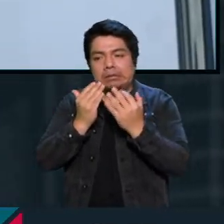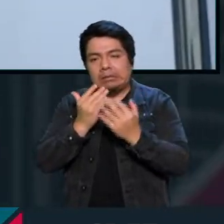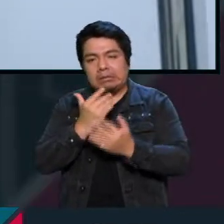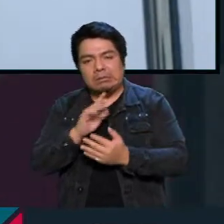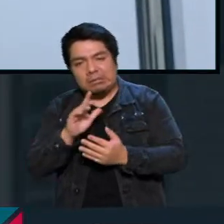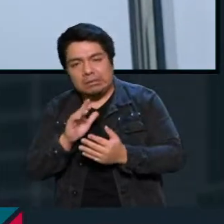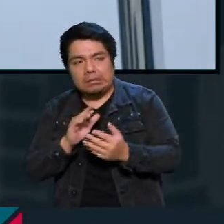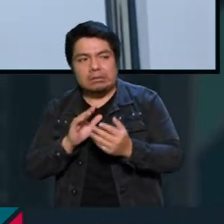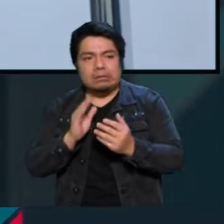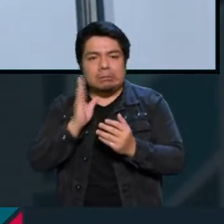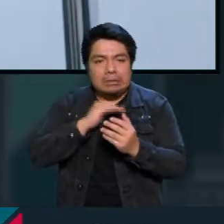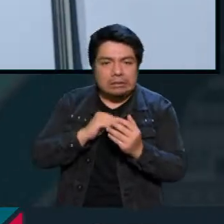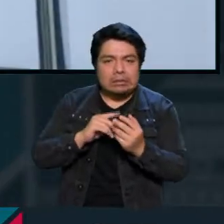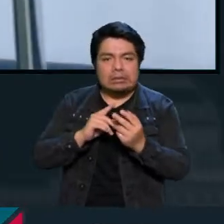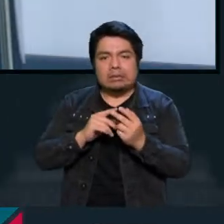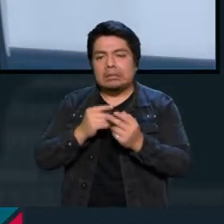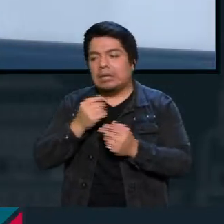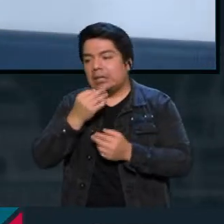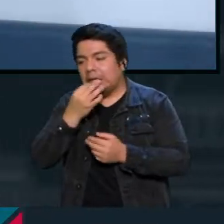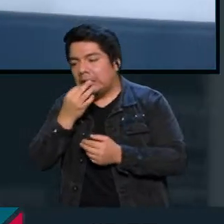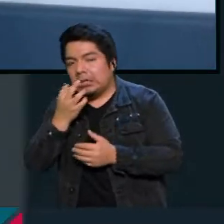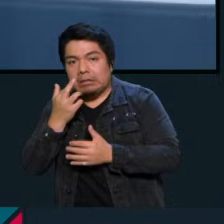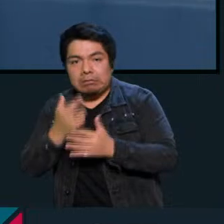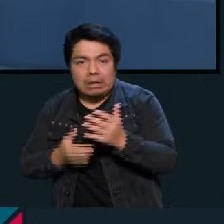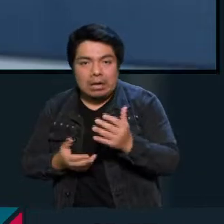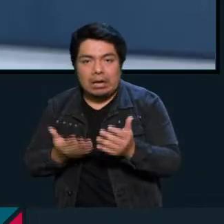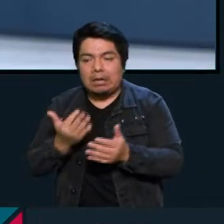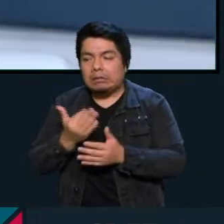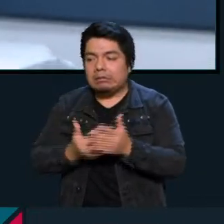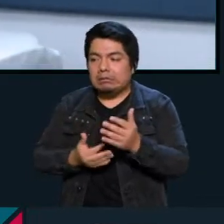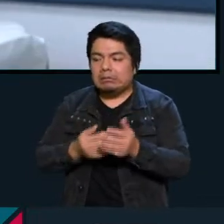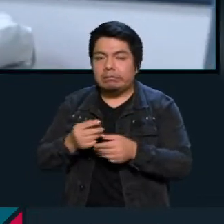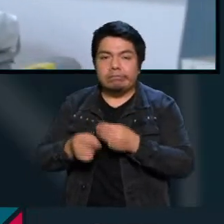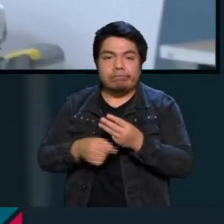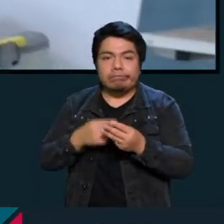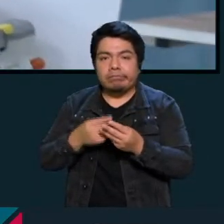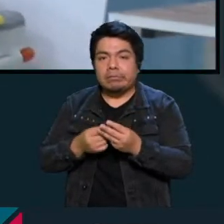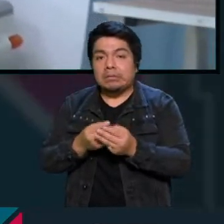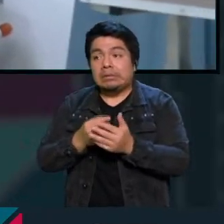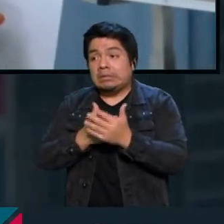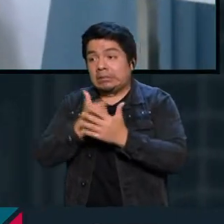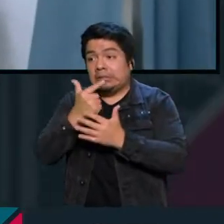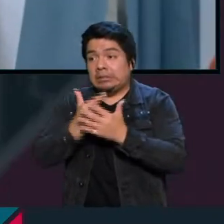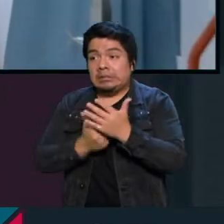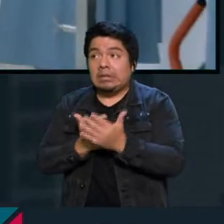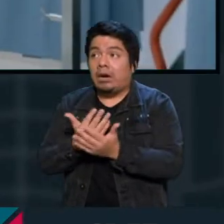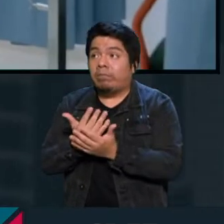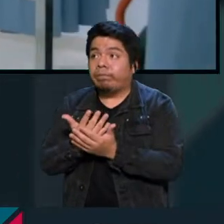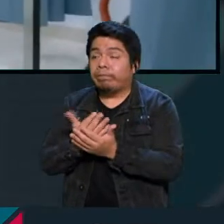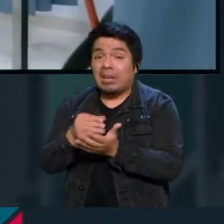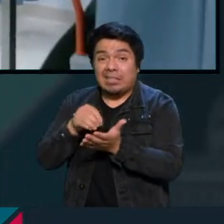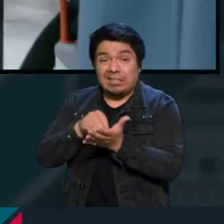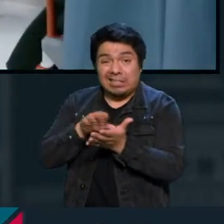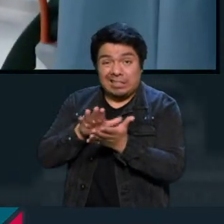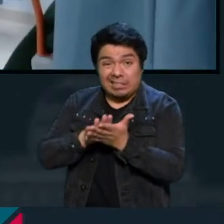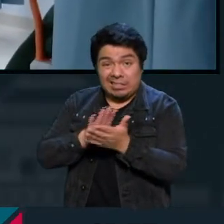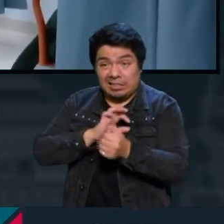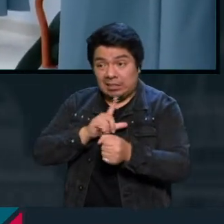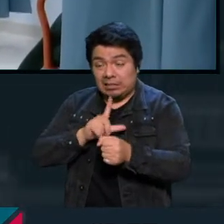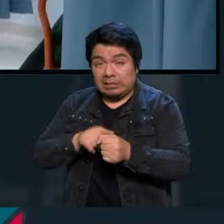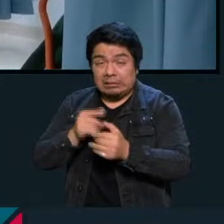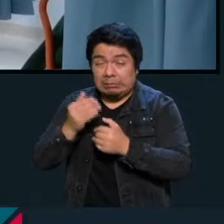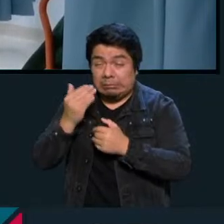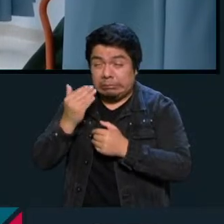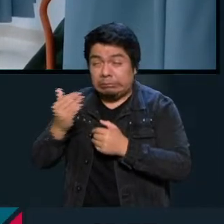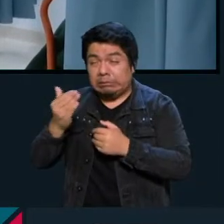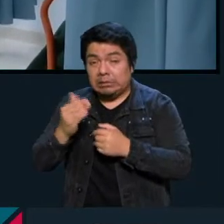deshumanizado, sigue habiendo falta de medicamentos, hay que reconocerlo, siguen estando las listas de espera muy largas para una consulta de especialidad, para una cirugía, y no se